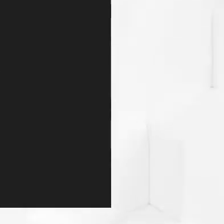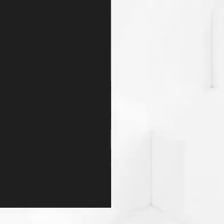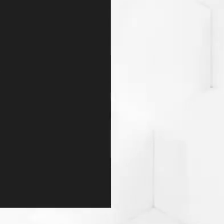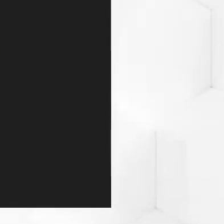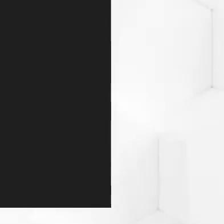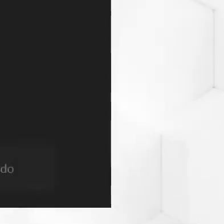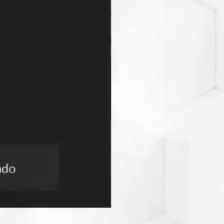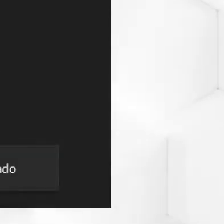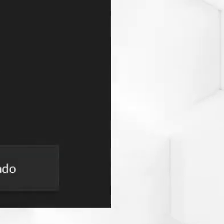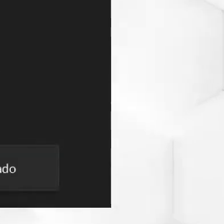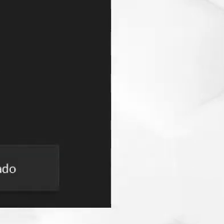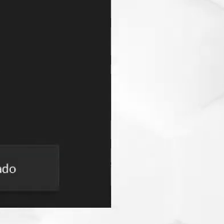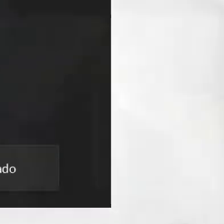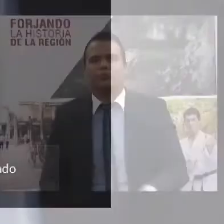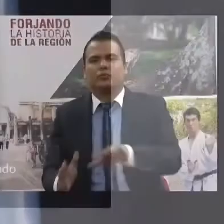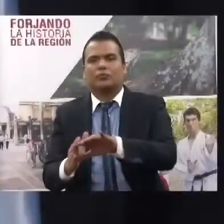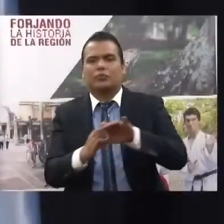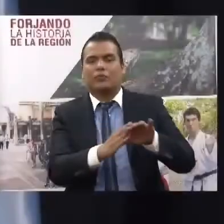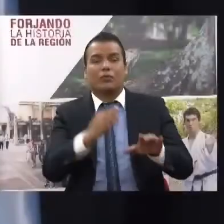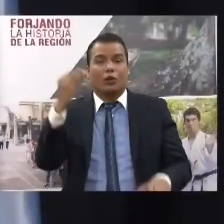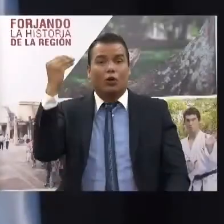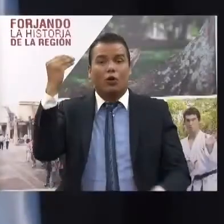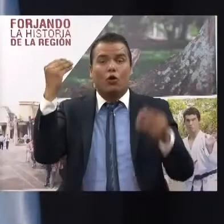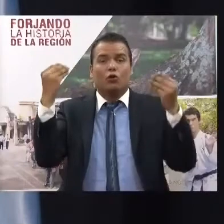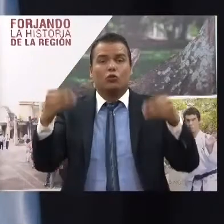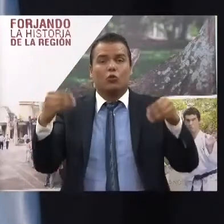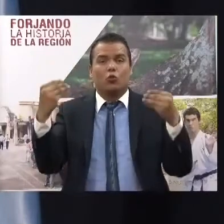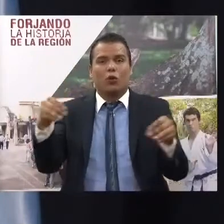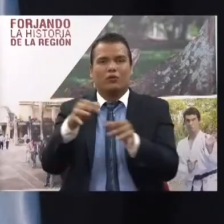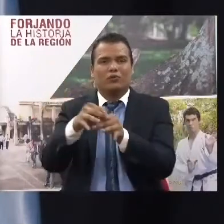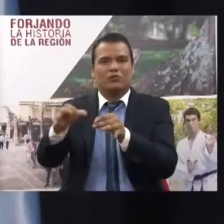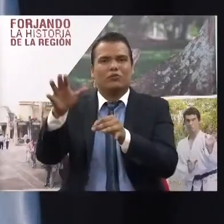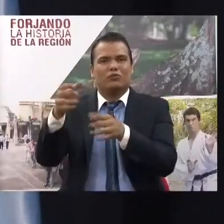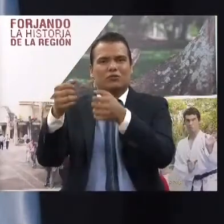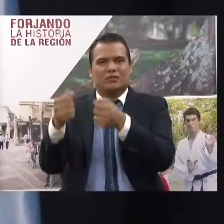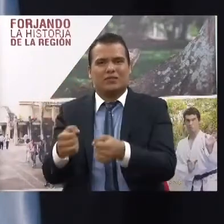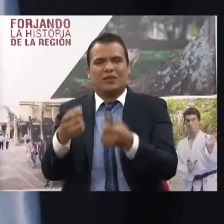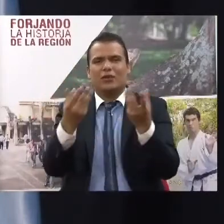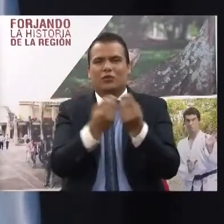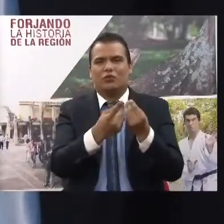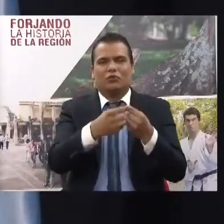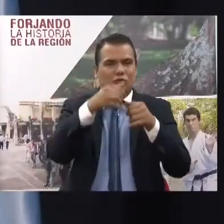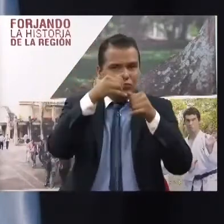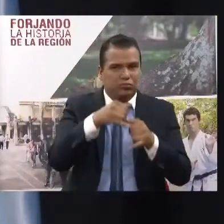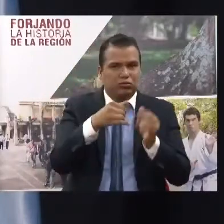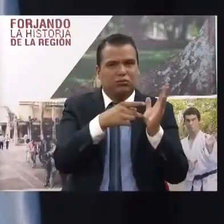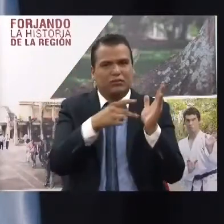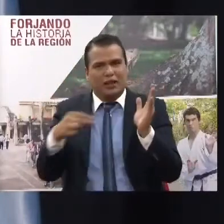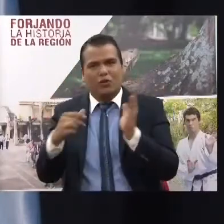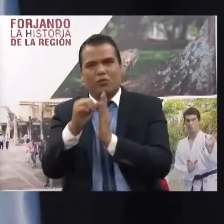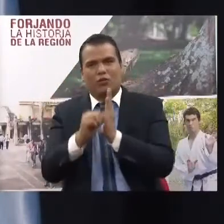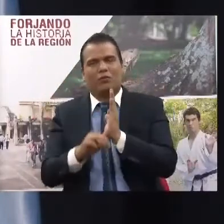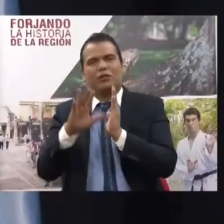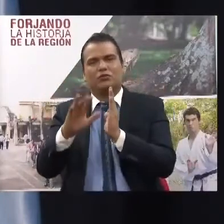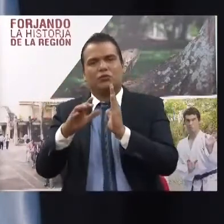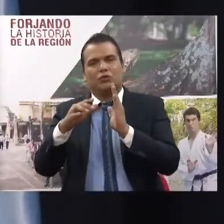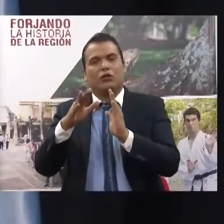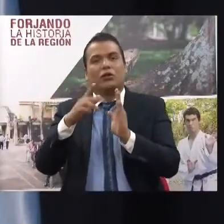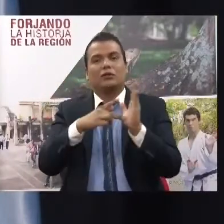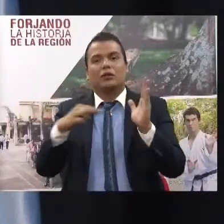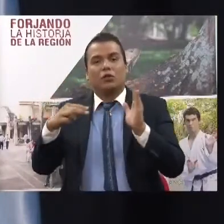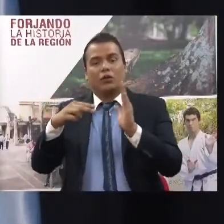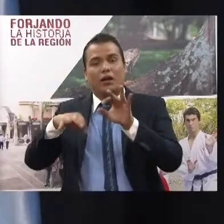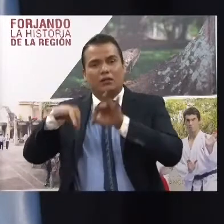4.42. Sede Tuluá, Facultad de Ingeniería, Tecnología Electrónica, Juan Camilo